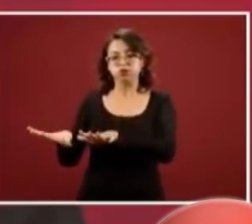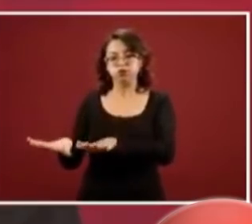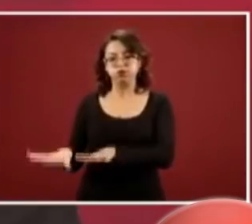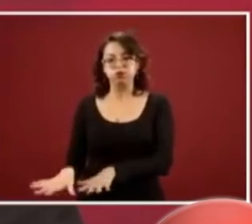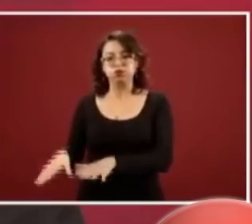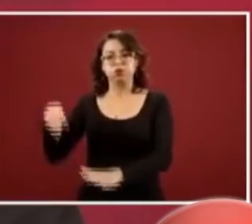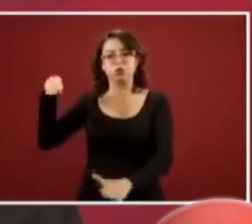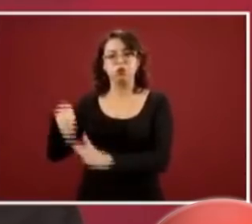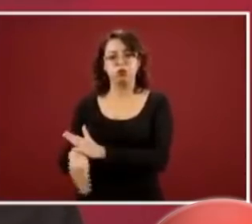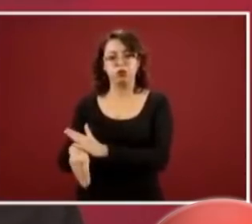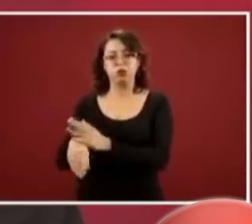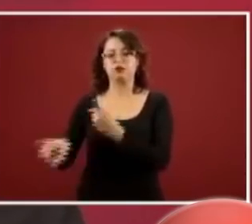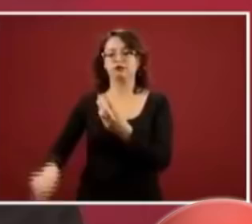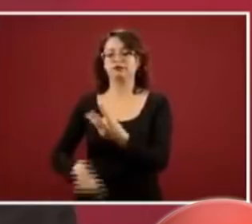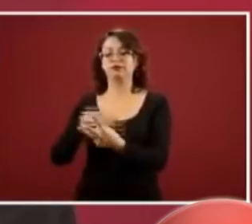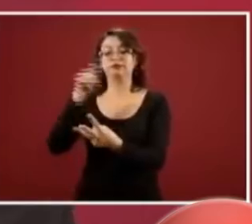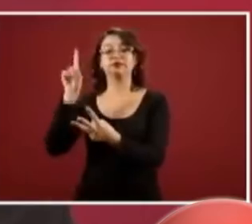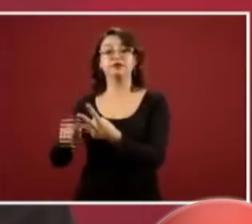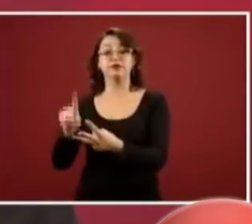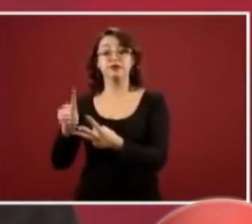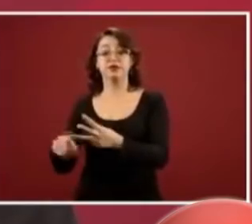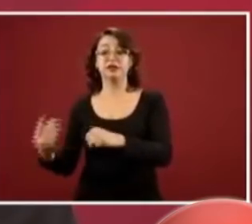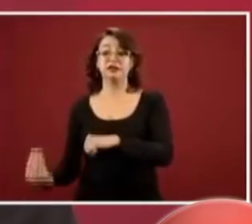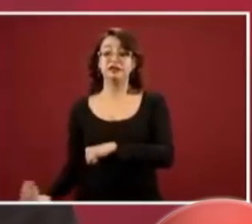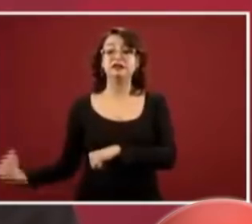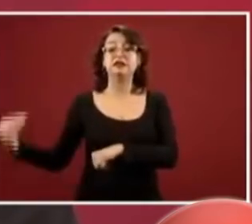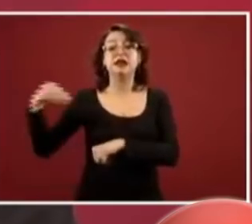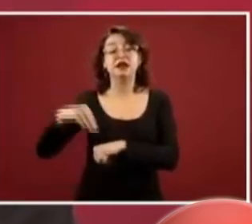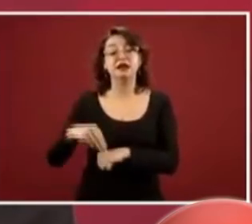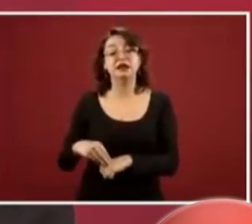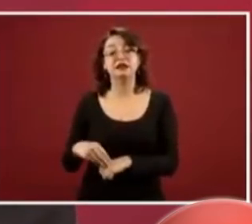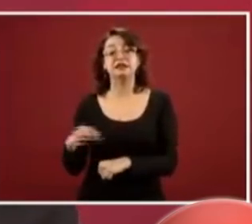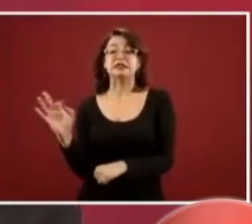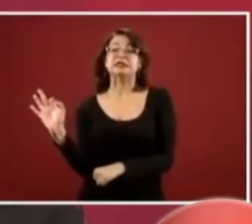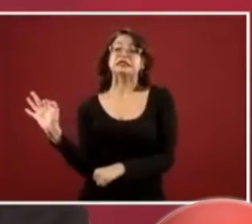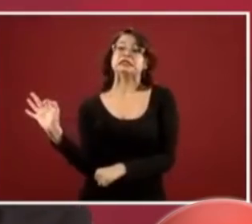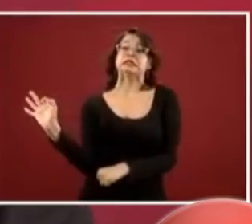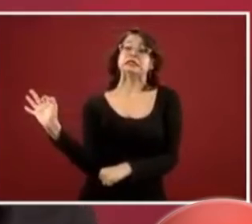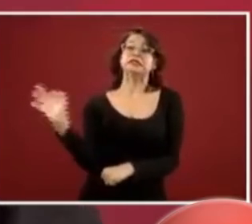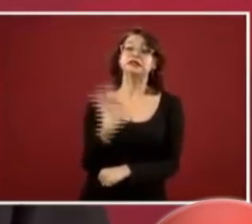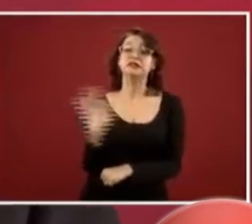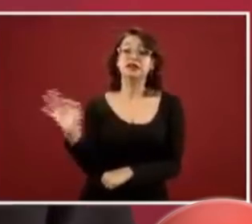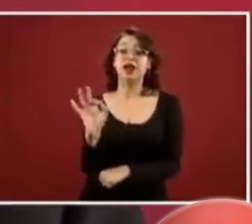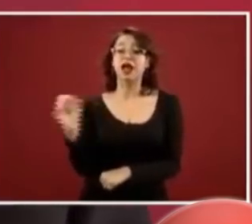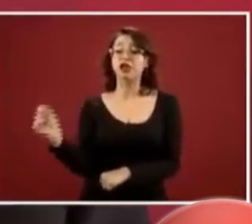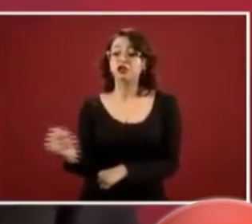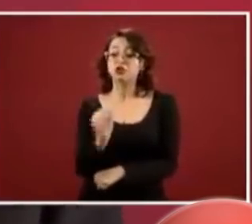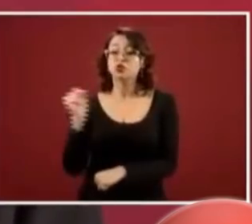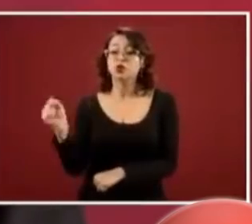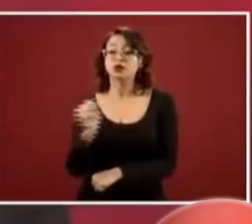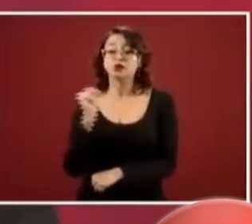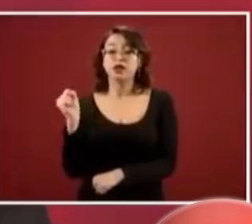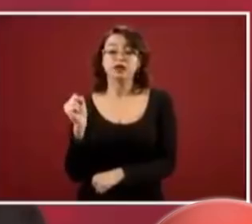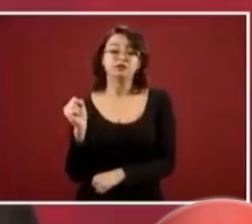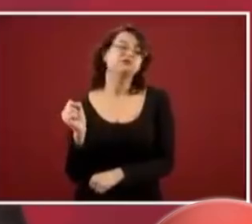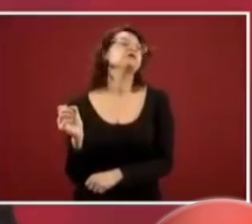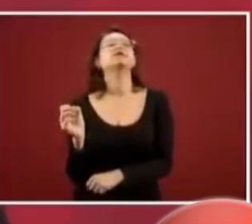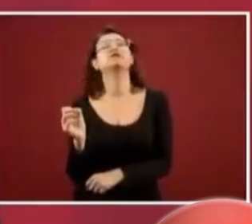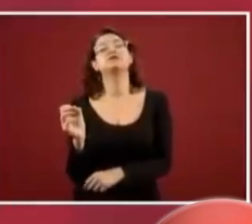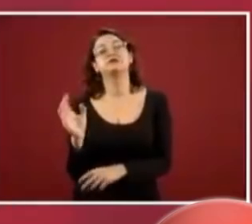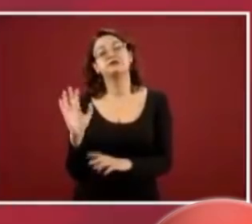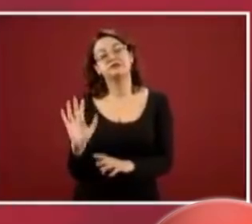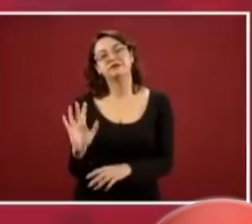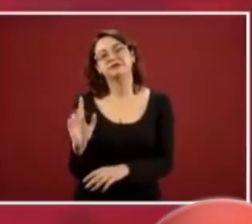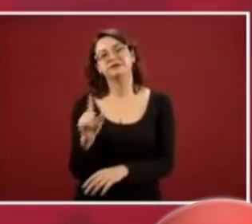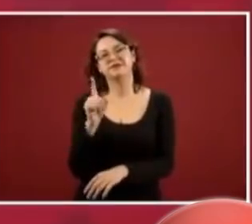además de eso, si nos iba bien, lo íbamos a terminar, a lo mejor ella no tiene este dato,